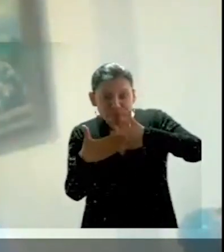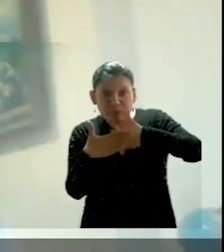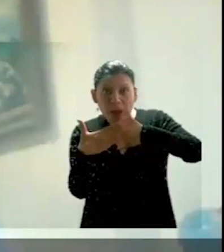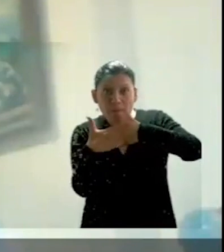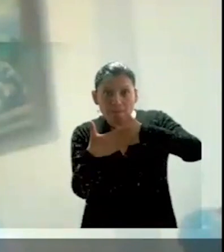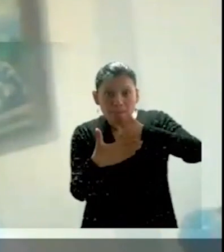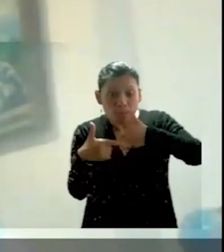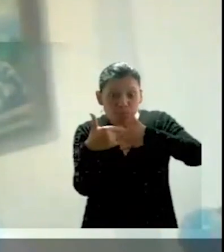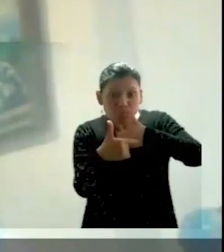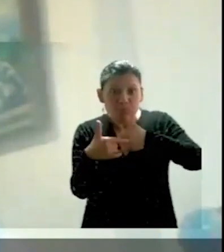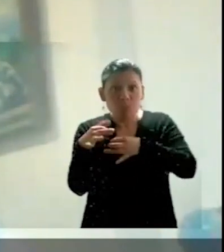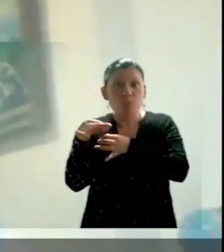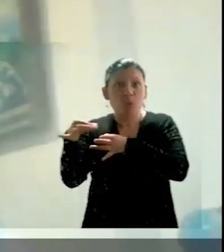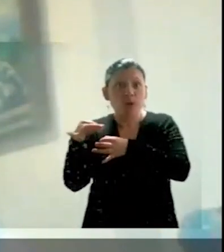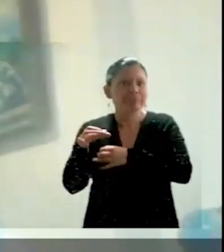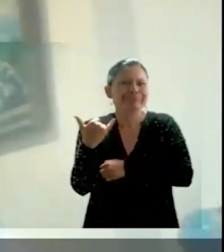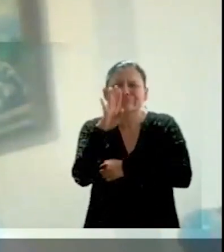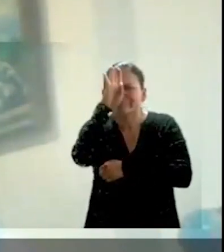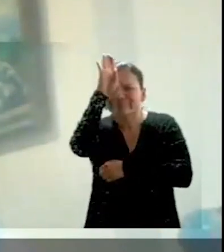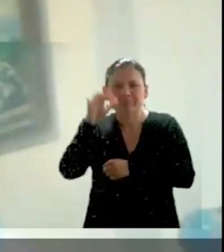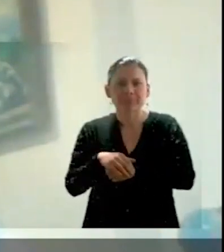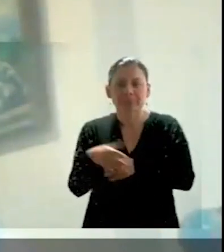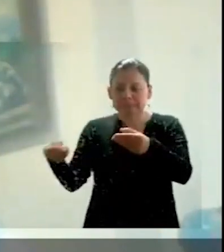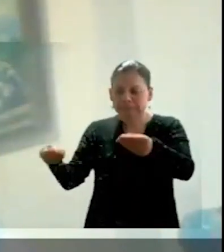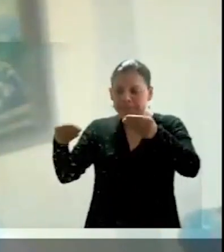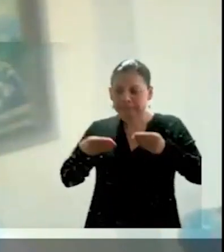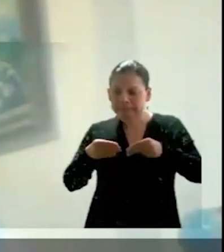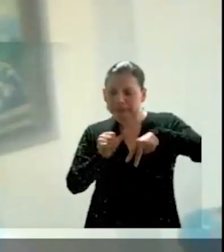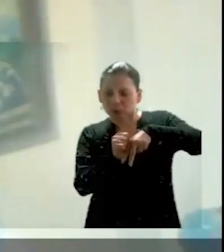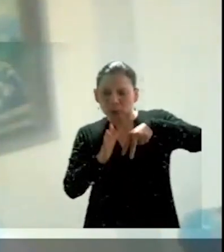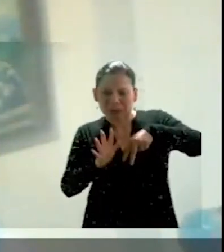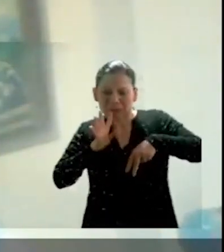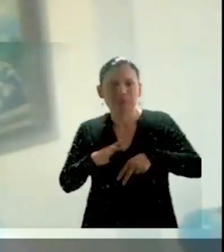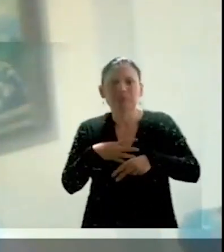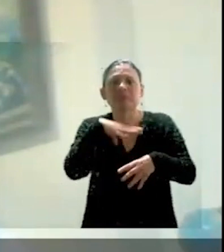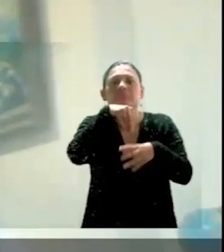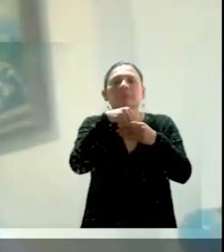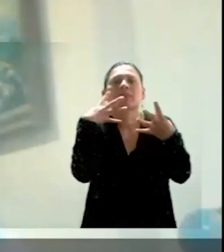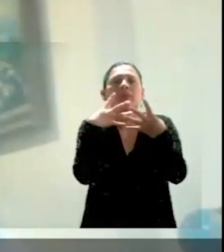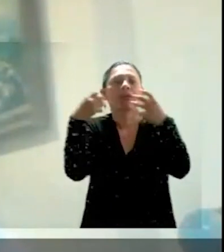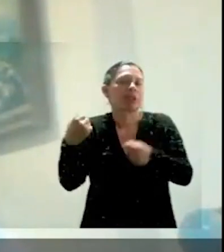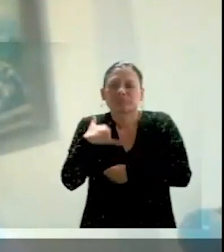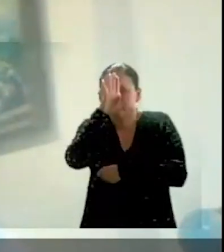demás que están acostumbrados a entrar y salir de la cárcel